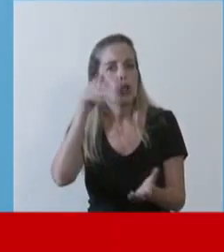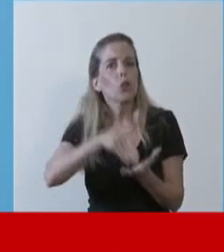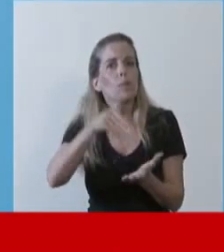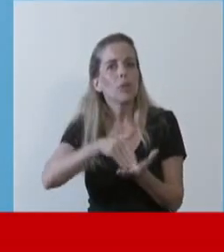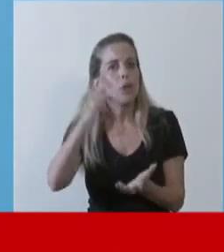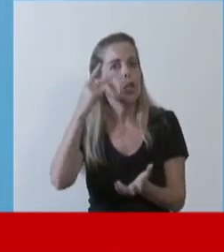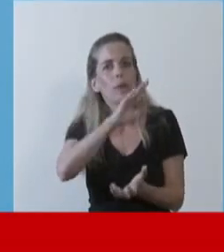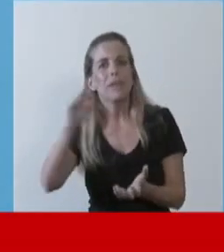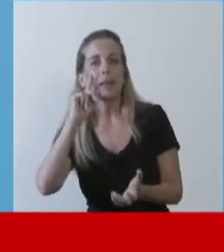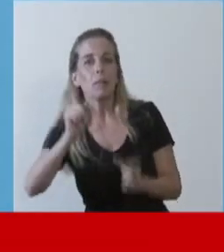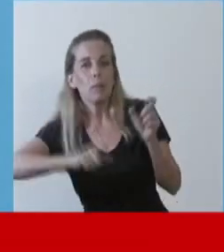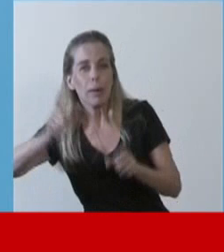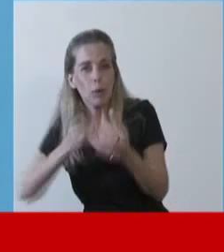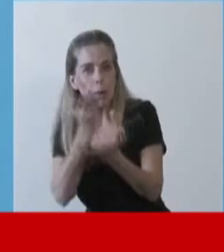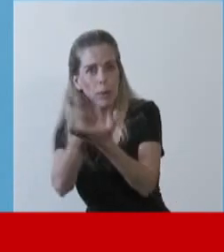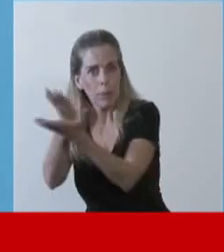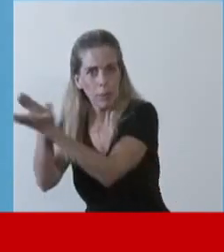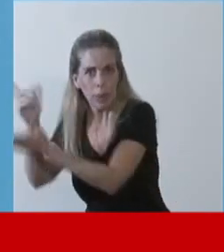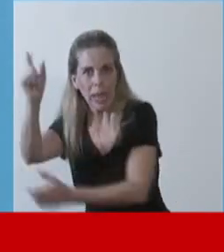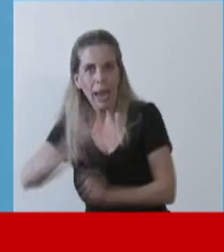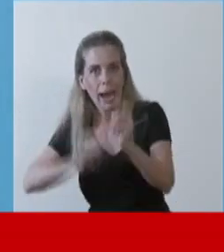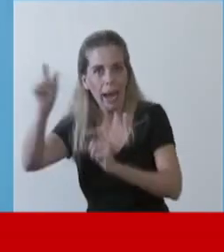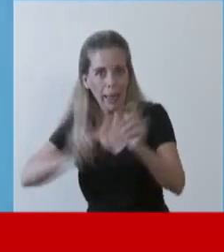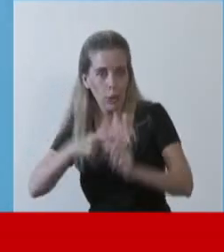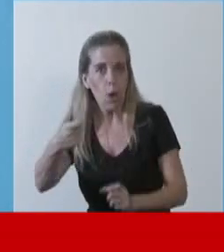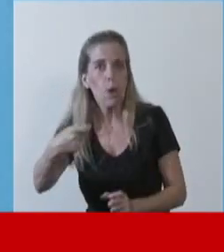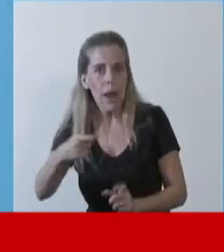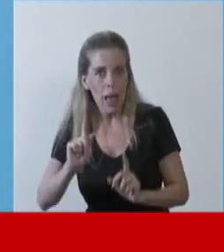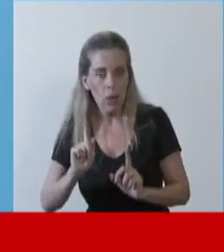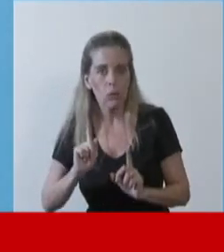8.900.000 personas que solicitaron créditos,